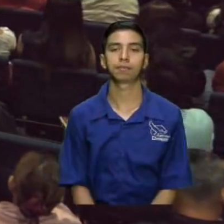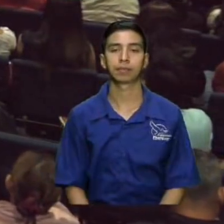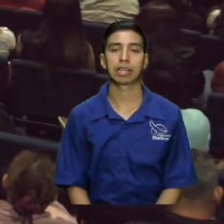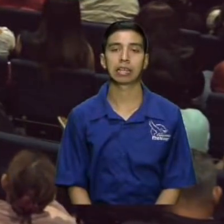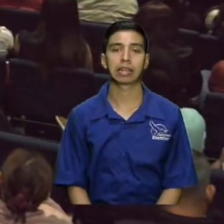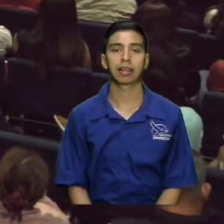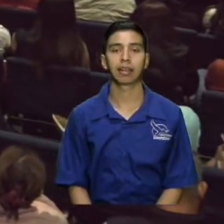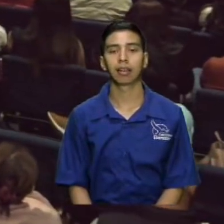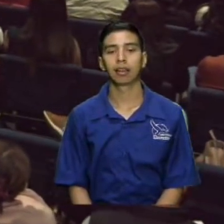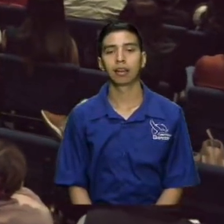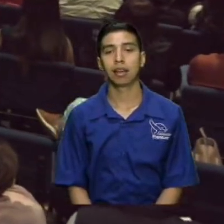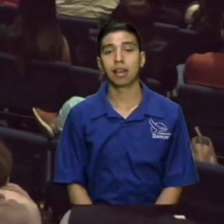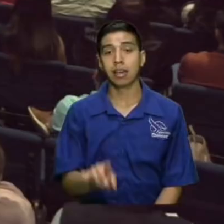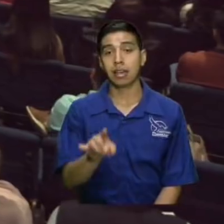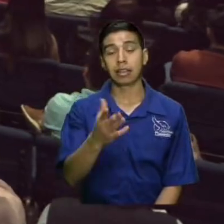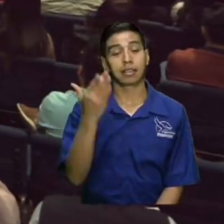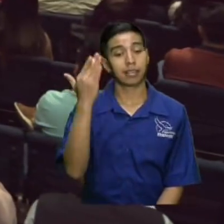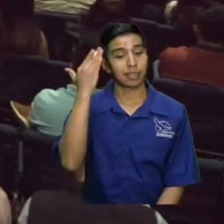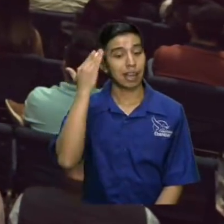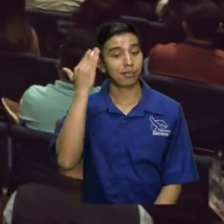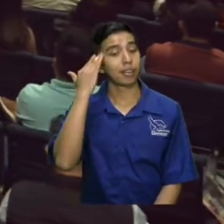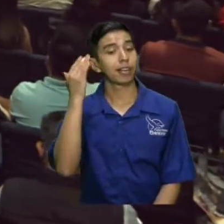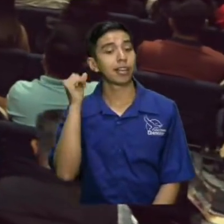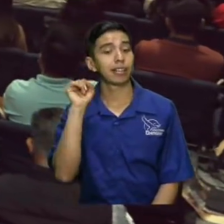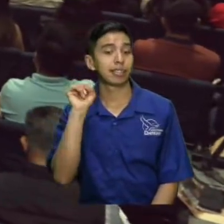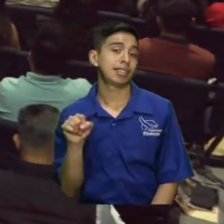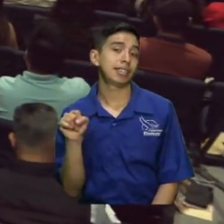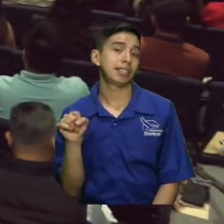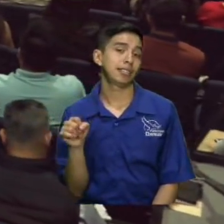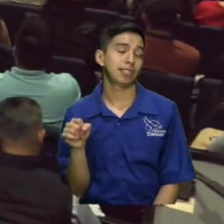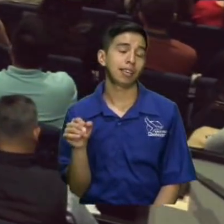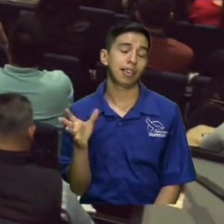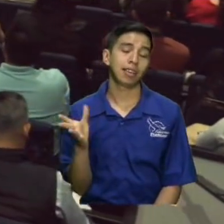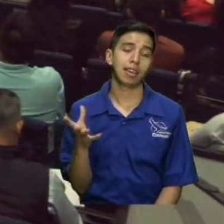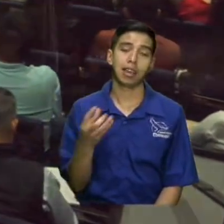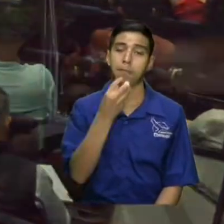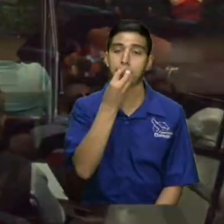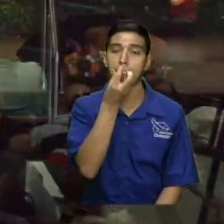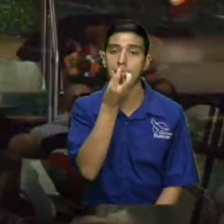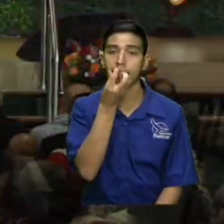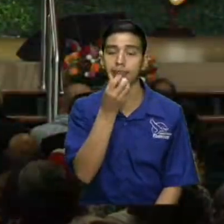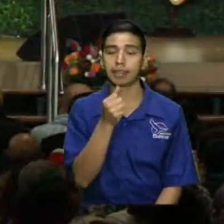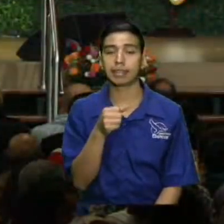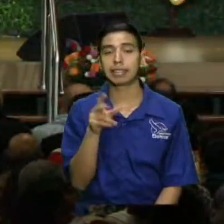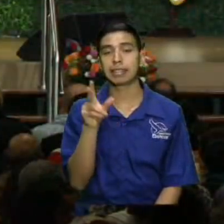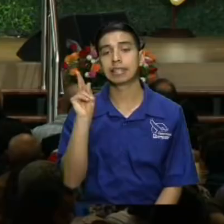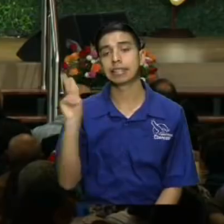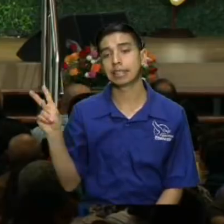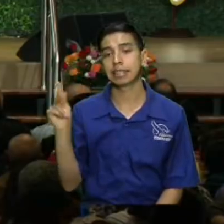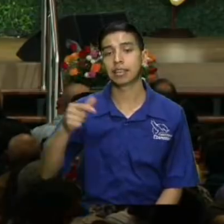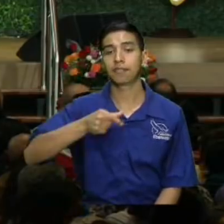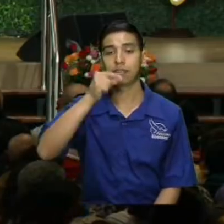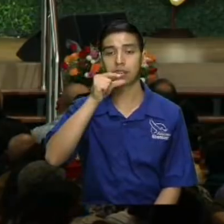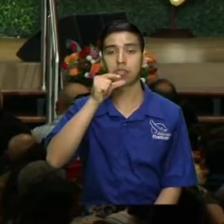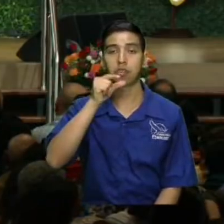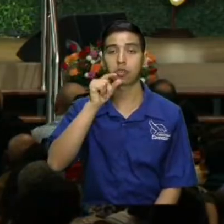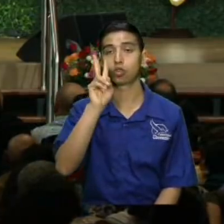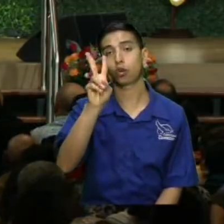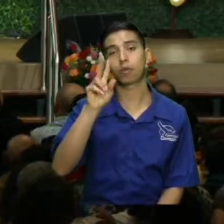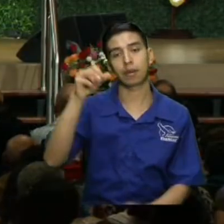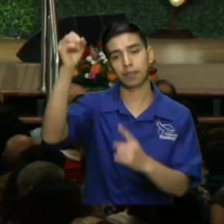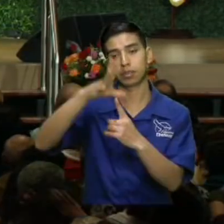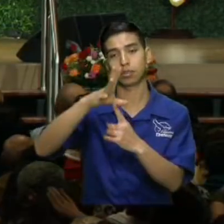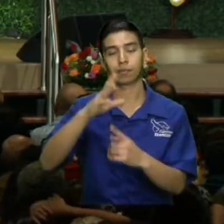¿Quién sabe si por eso es que pan y vino a usted? Doble porción, no solo pan, porque hay algunos que solo pan comen, ¿verdad? Se quedaron solo